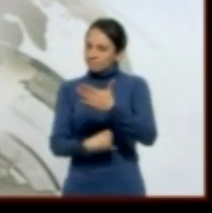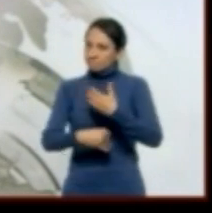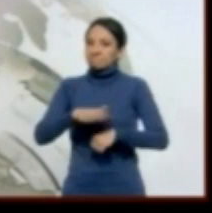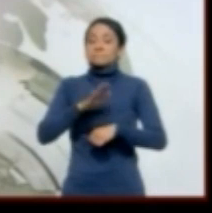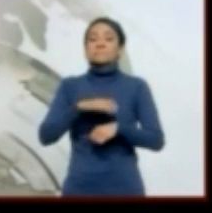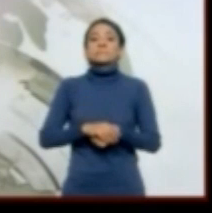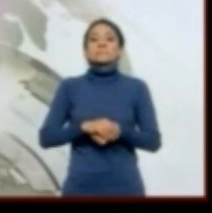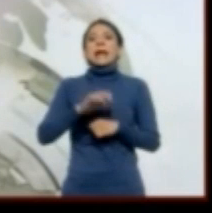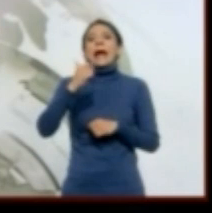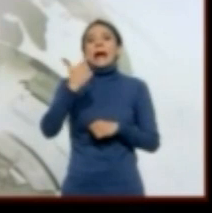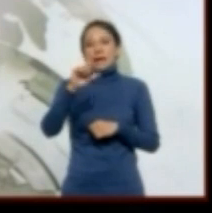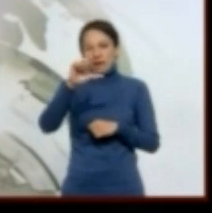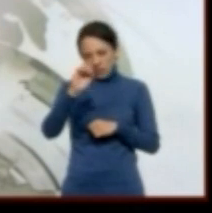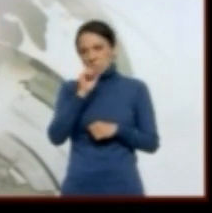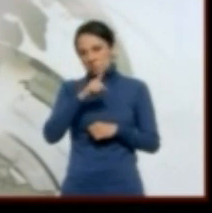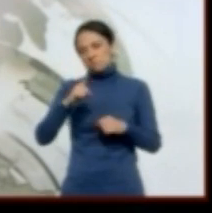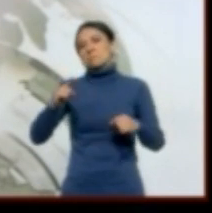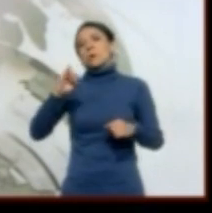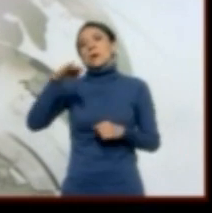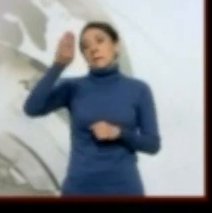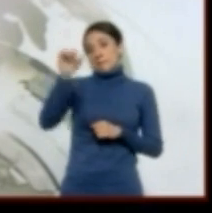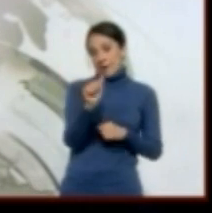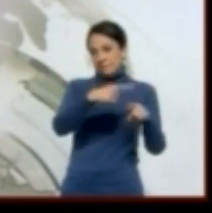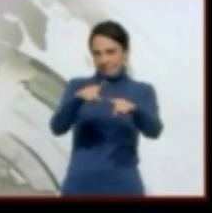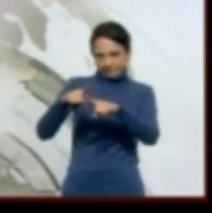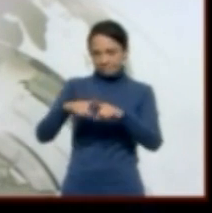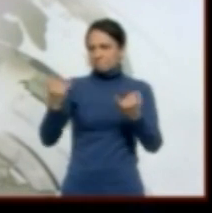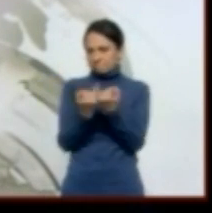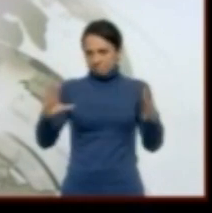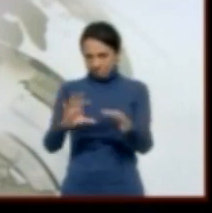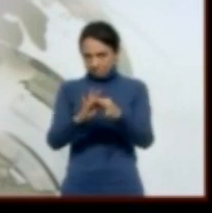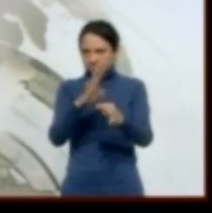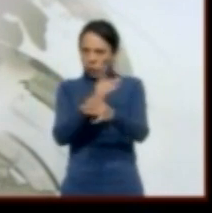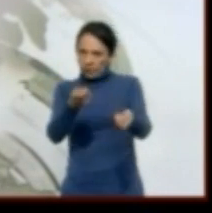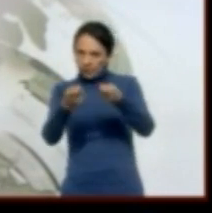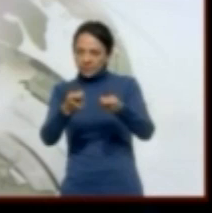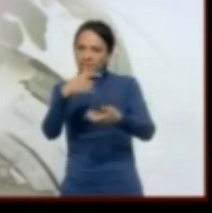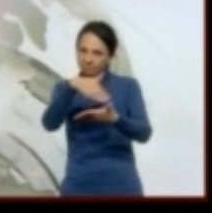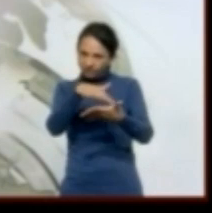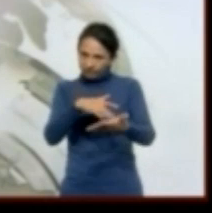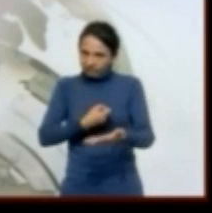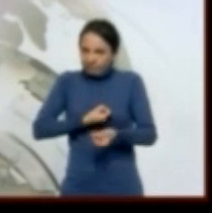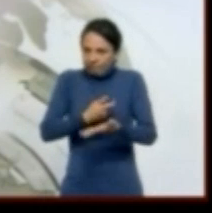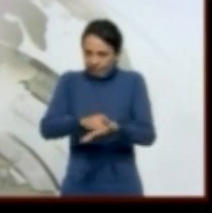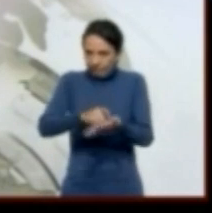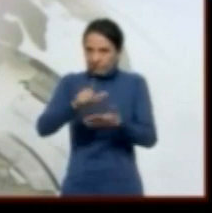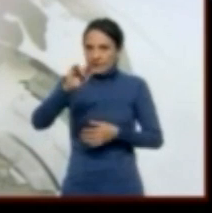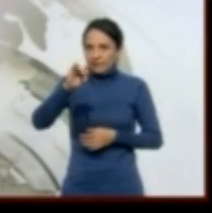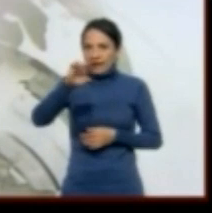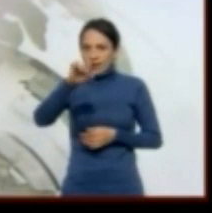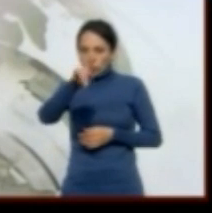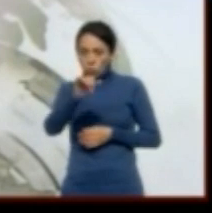Anglo Arts, Instituto Nacional de Bellas Artes, a través de la Coordinación de Literatura, y un colectivo que lleva por título